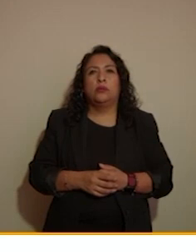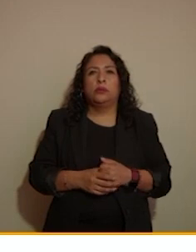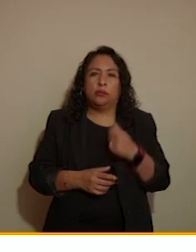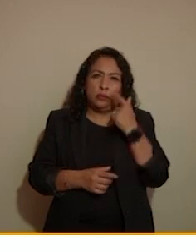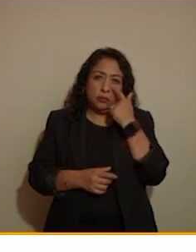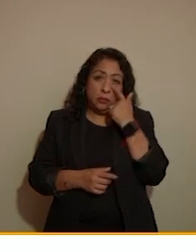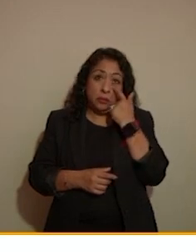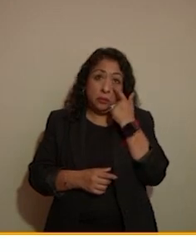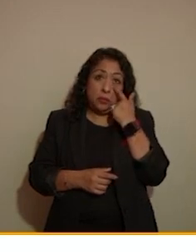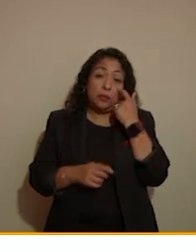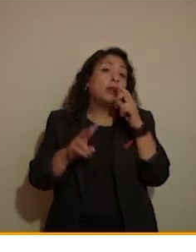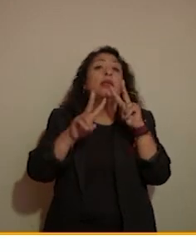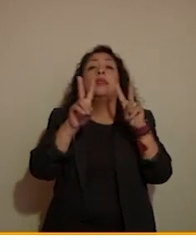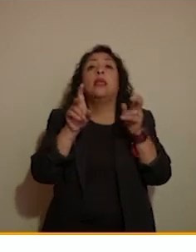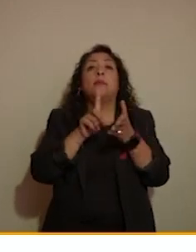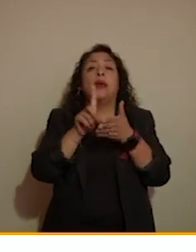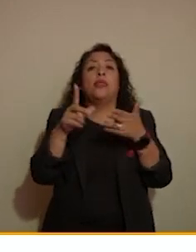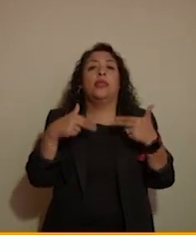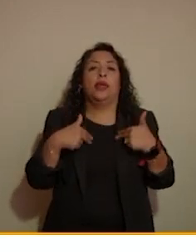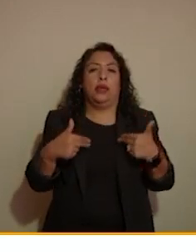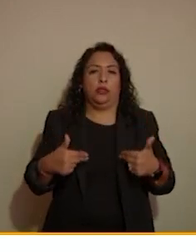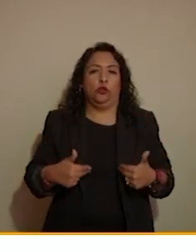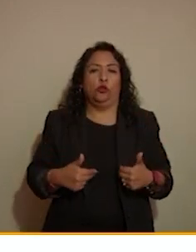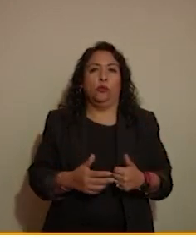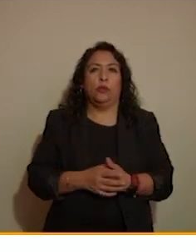en materia de derechos humanos, perdón.